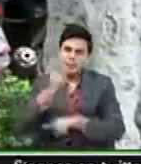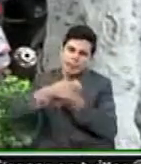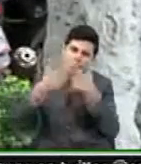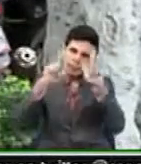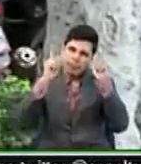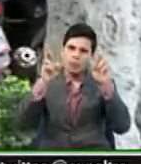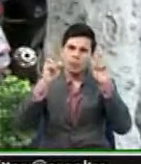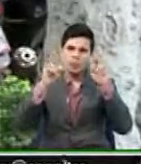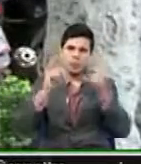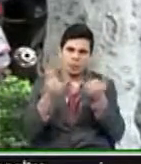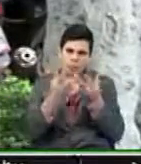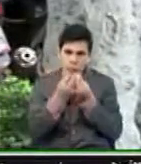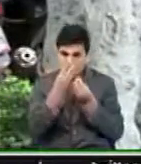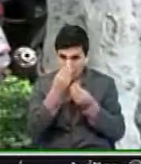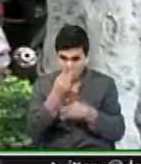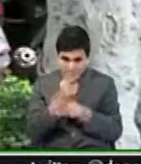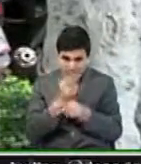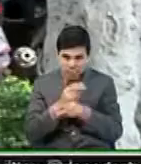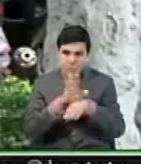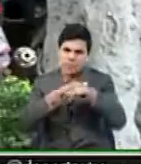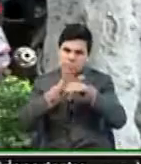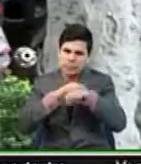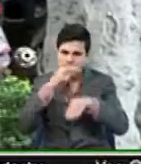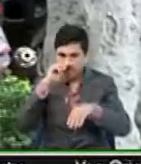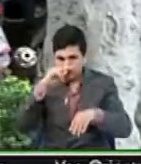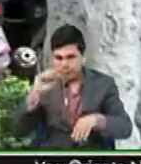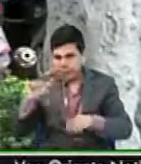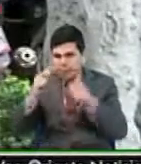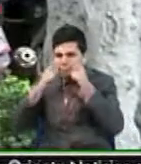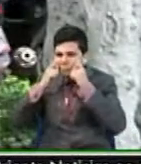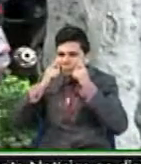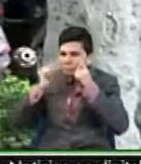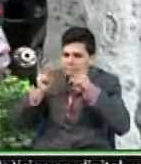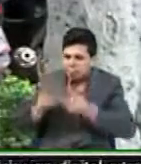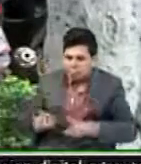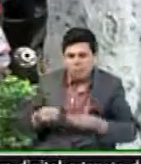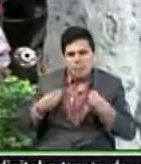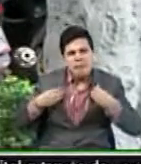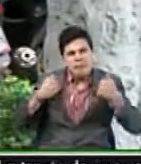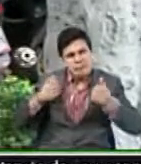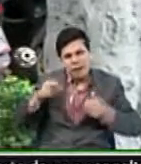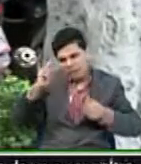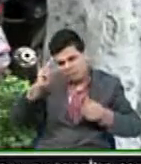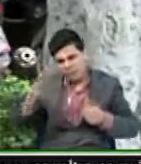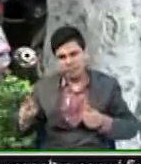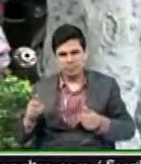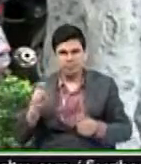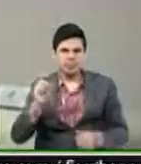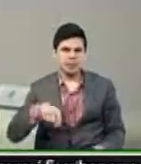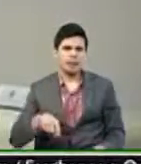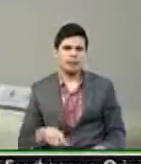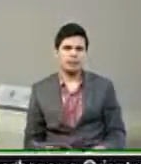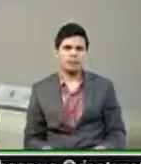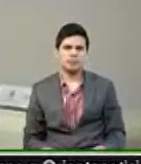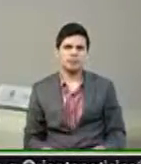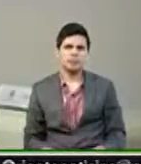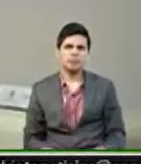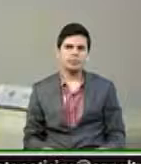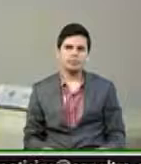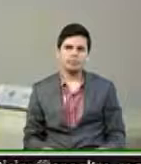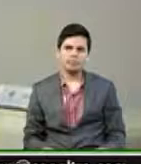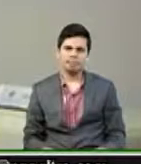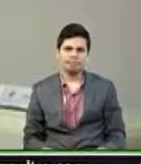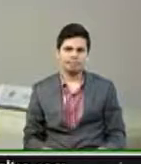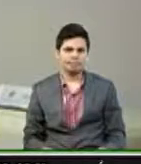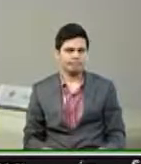llamado es a la delincuencia común para que la vida de esa menor y su bienestar sea respetado. Es que me duele la ciudad